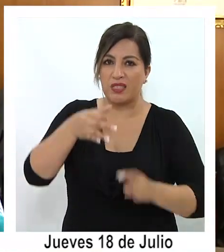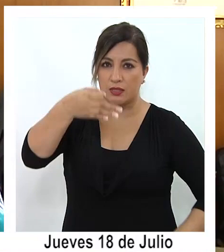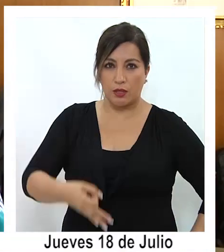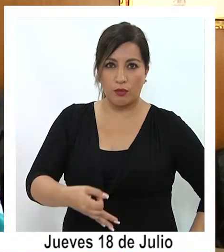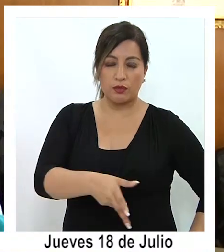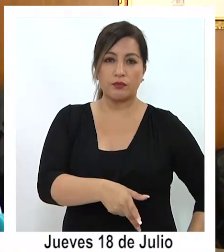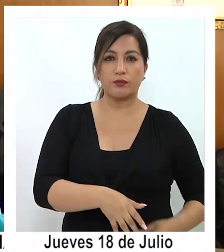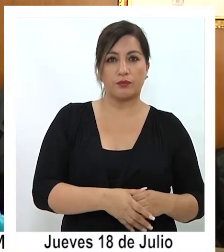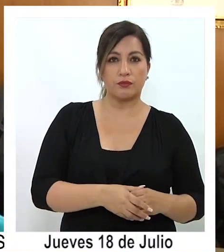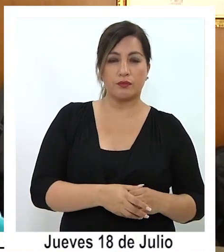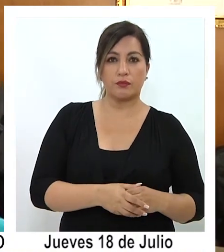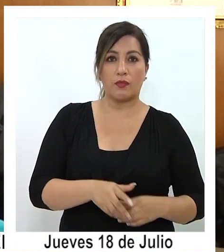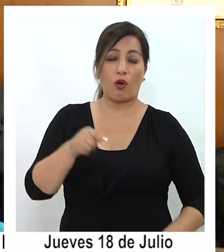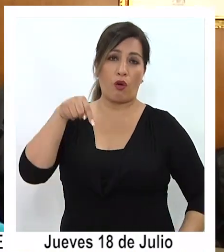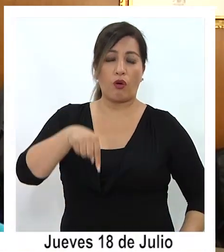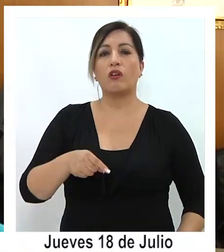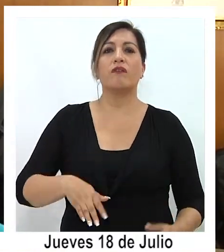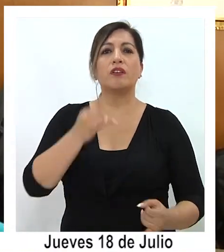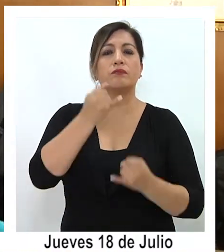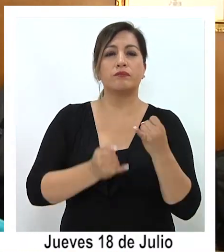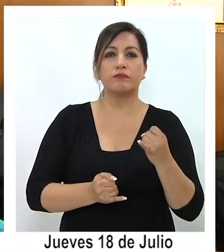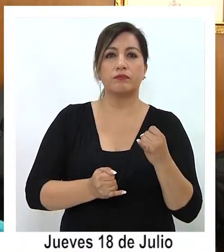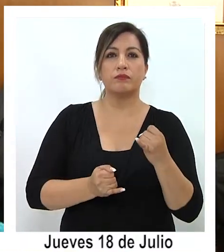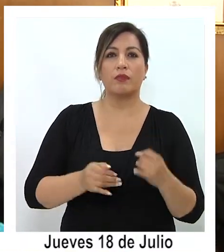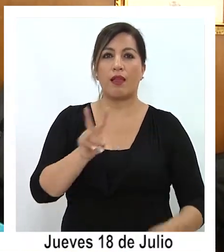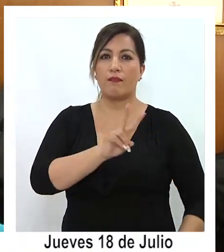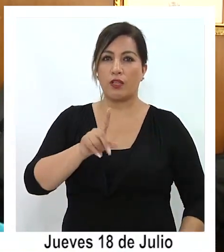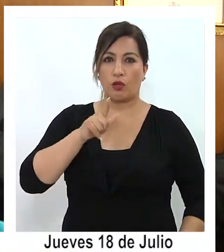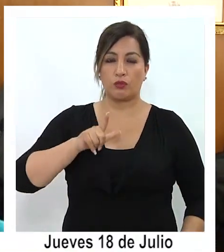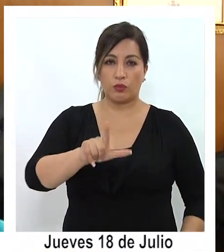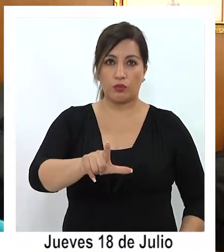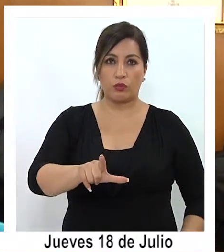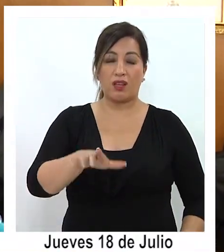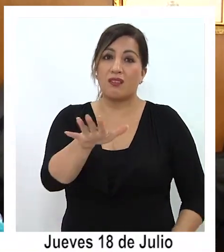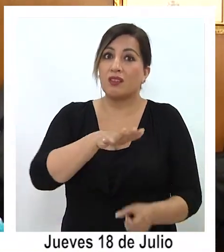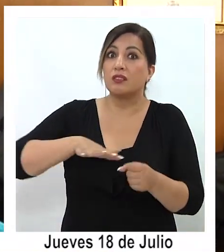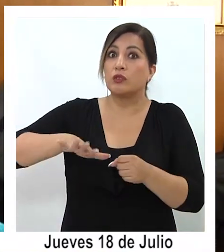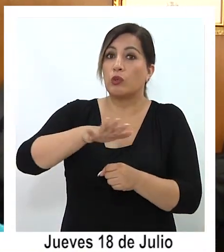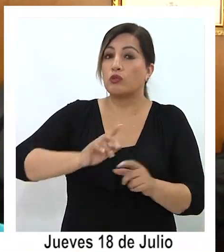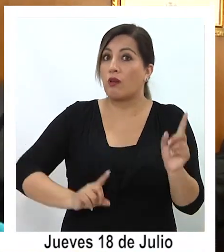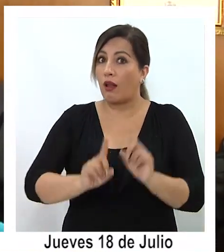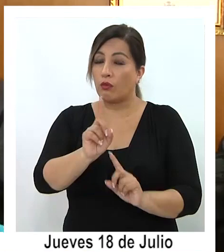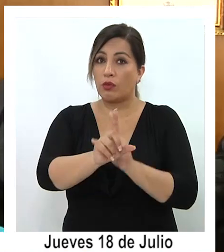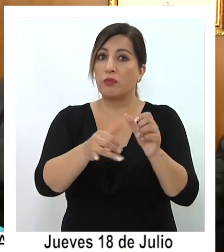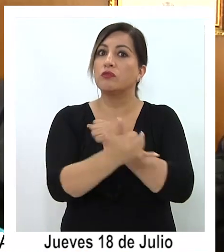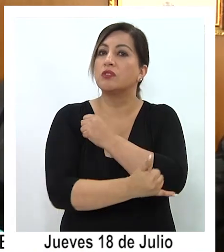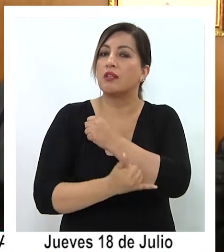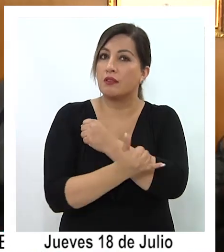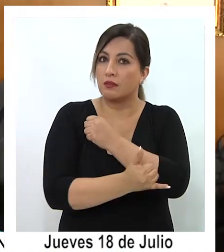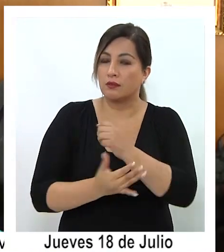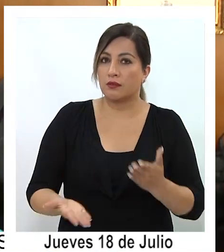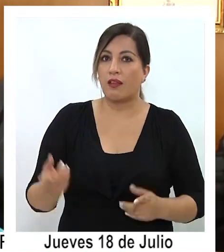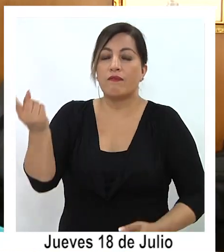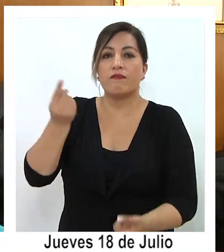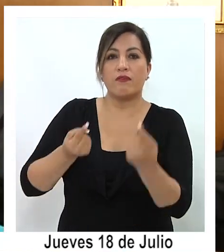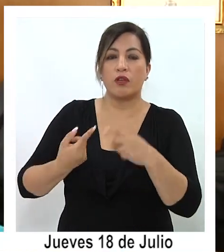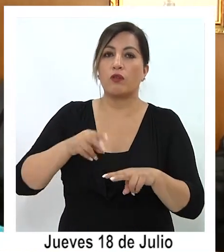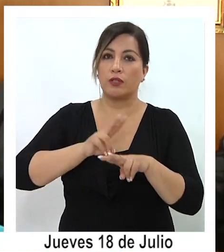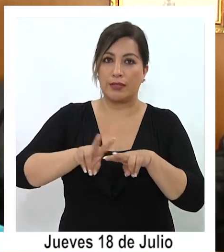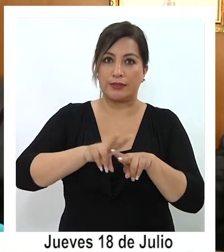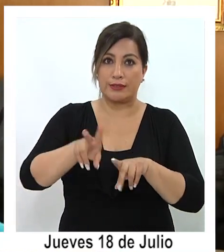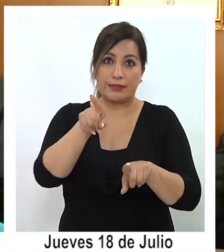segura, que el día de hoy va a terminar el día 22. Situación de donde muchos migrantes han venido a